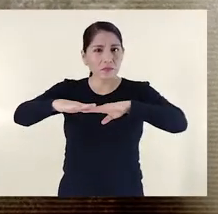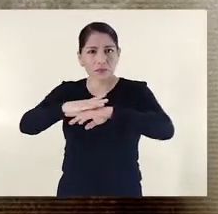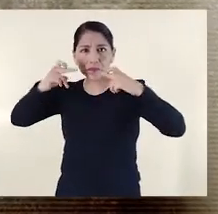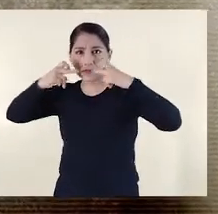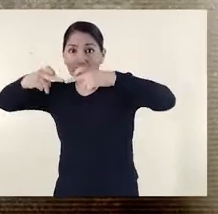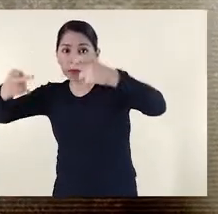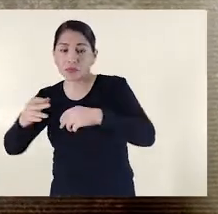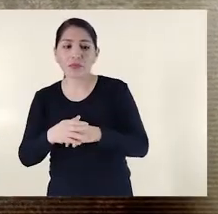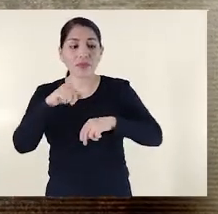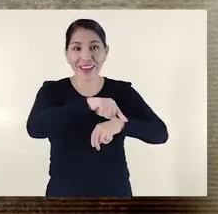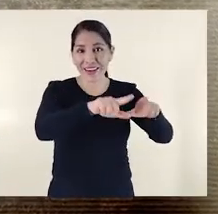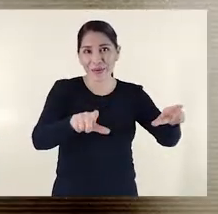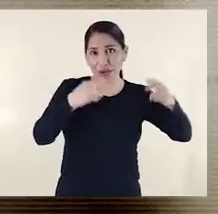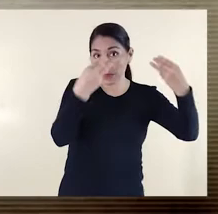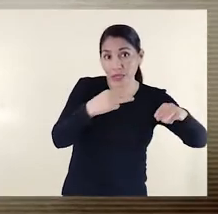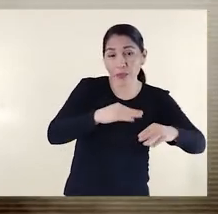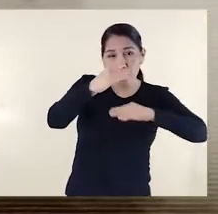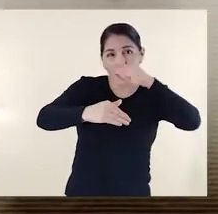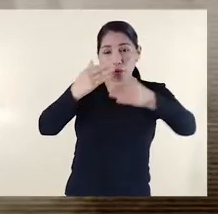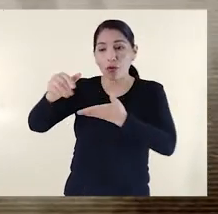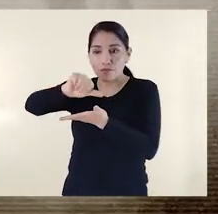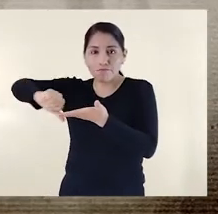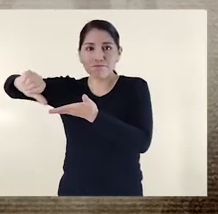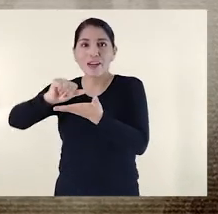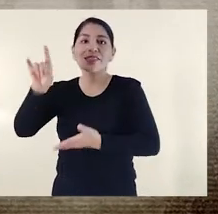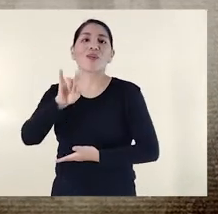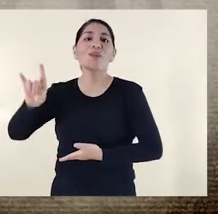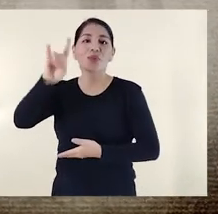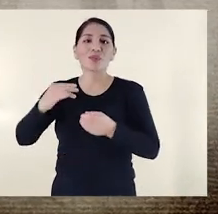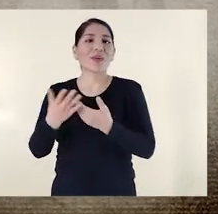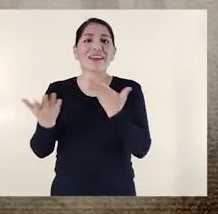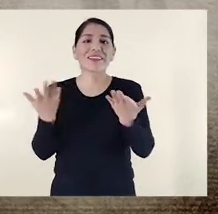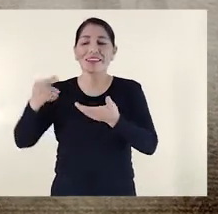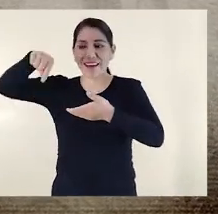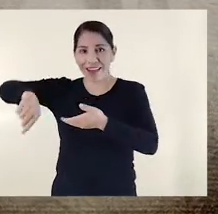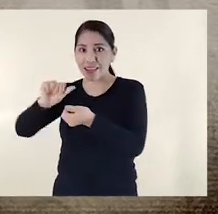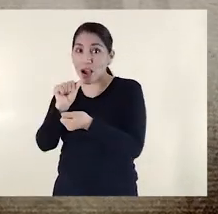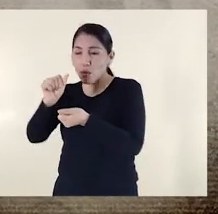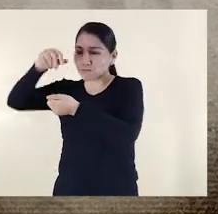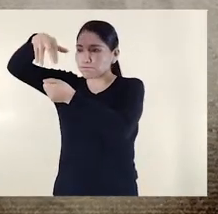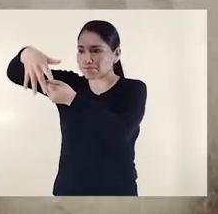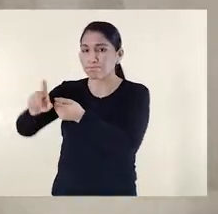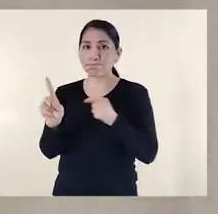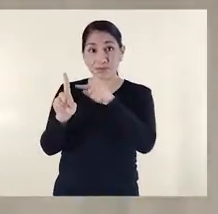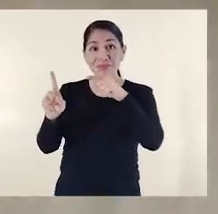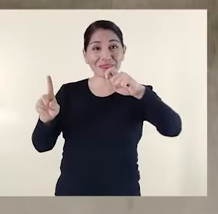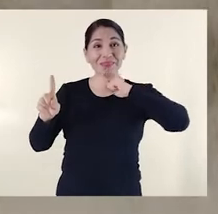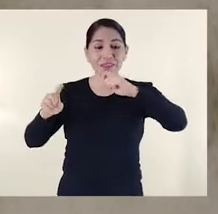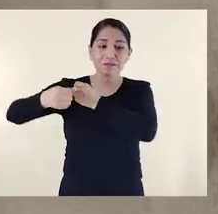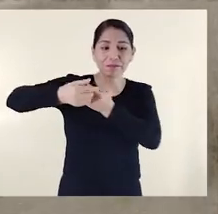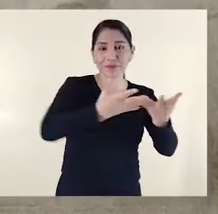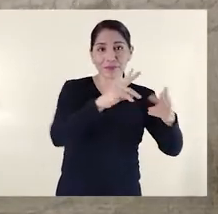el triángulo. La planificación popular la hizo sede de un mercadillo. Así fue oficializándose el uso de esta plaza, en la que terminó